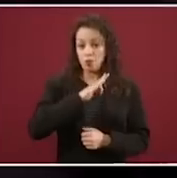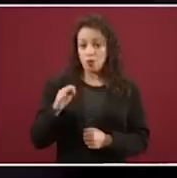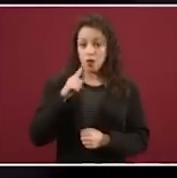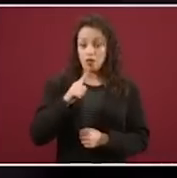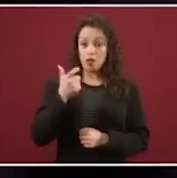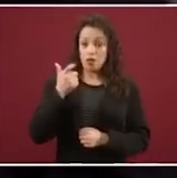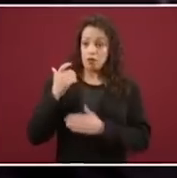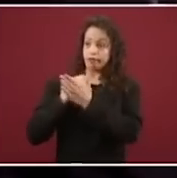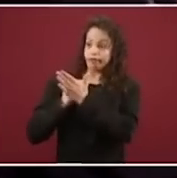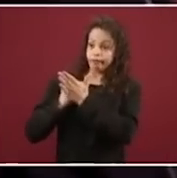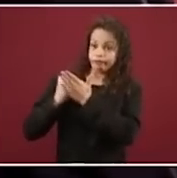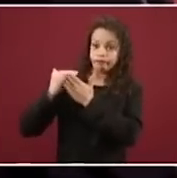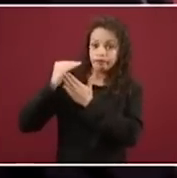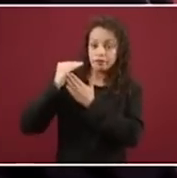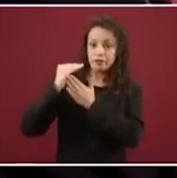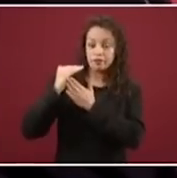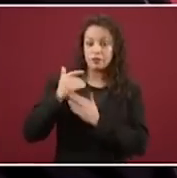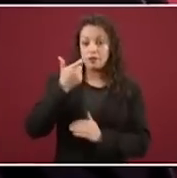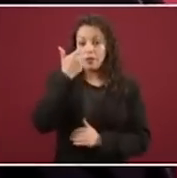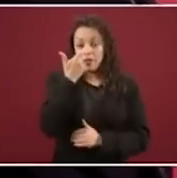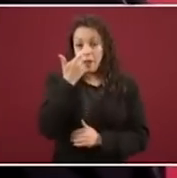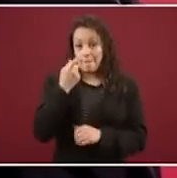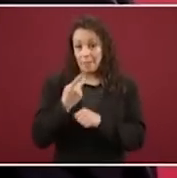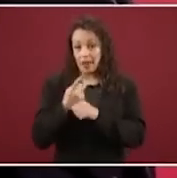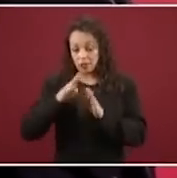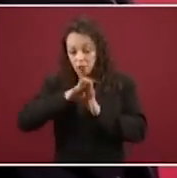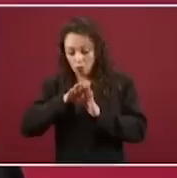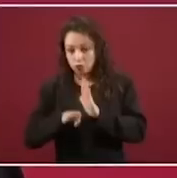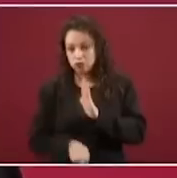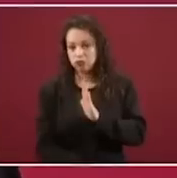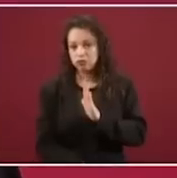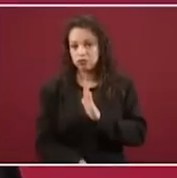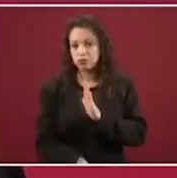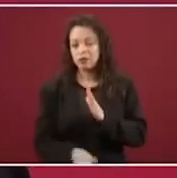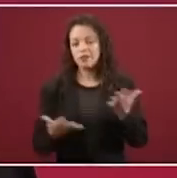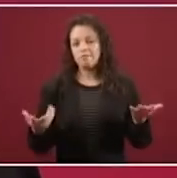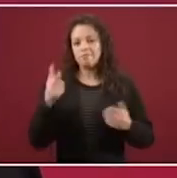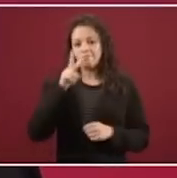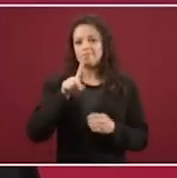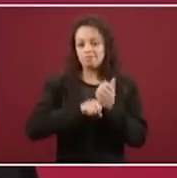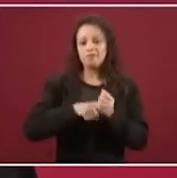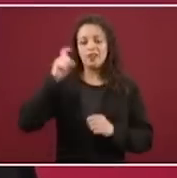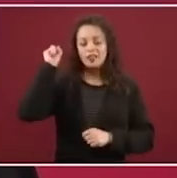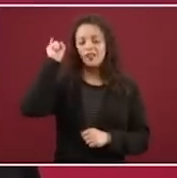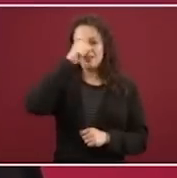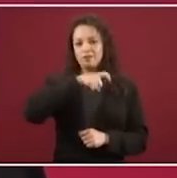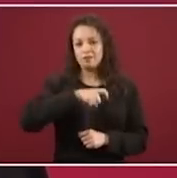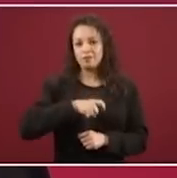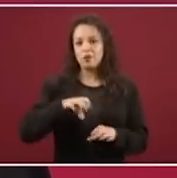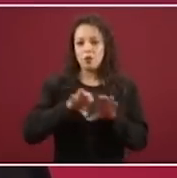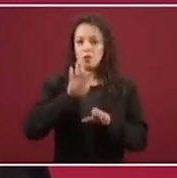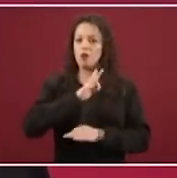si tuviésemos depreciación del peso, entonces sería difícil